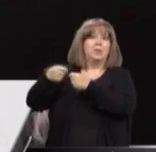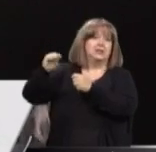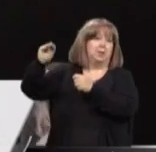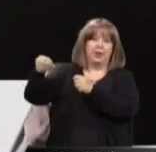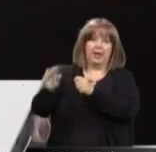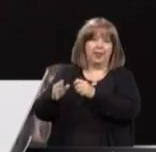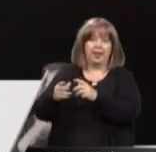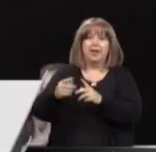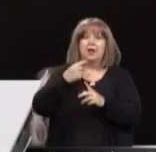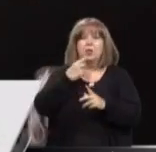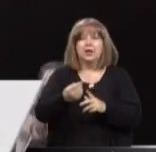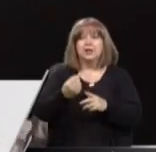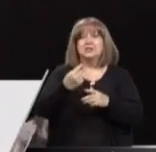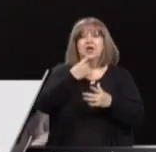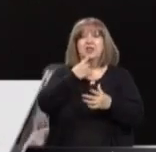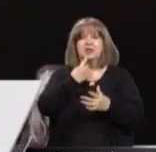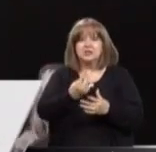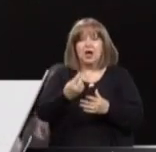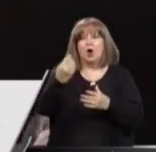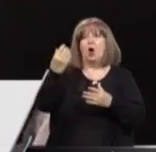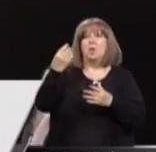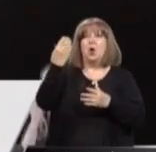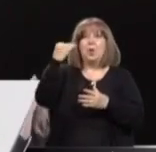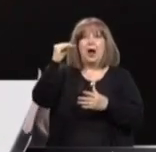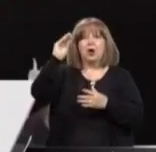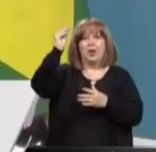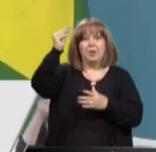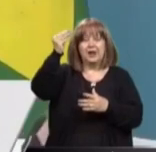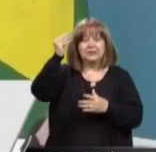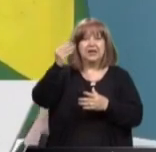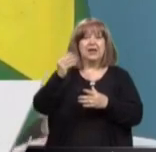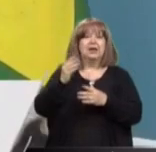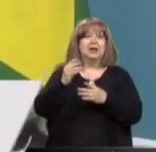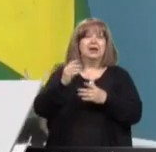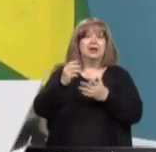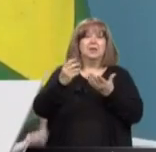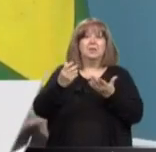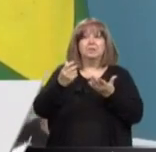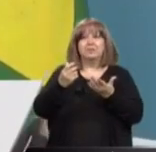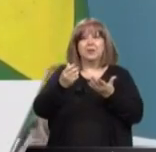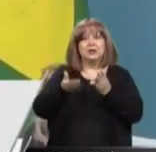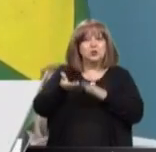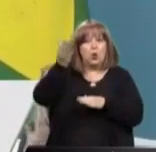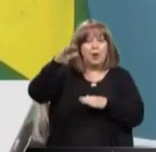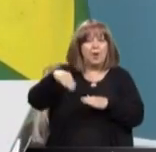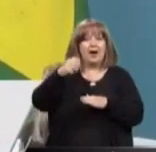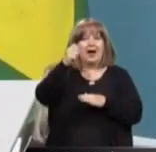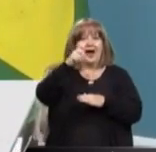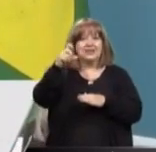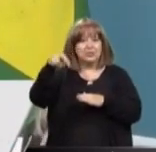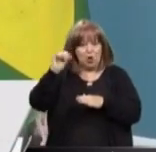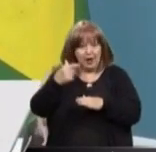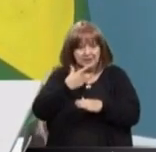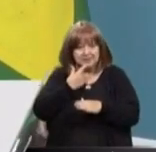esta polémica de si el Banco do Brasil subió o bajó la acción, que tiene que ver más con una mirada